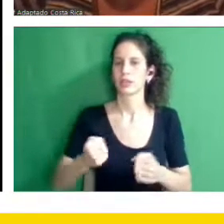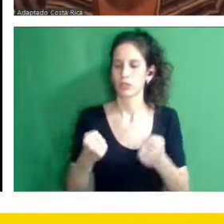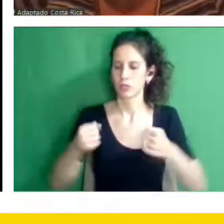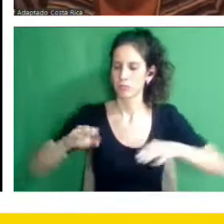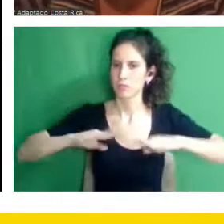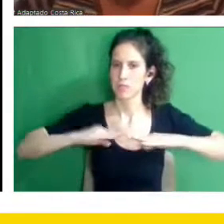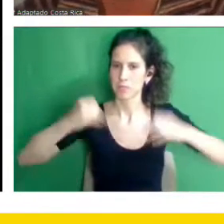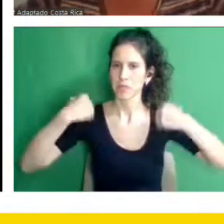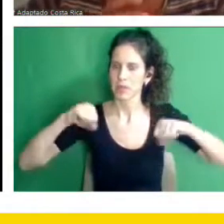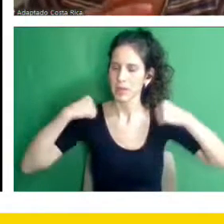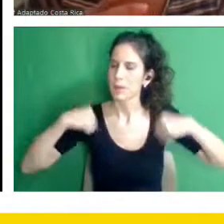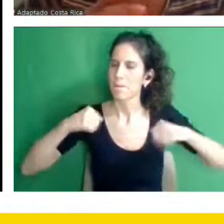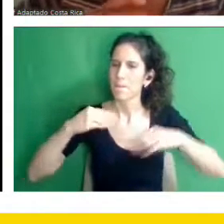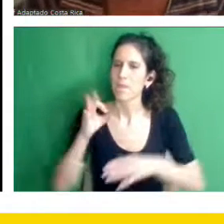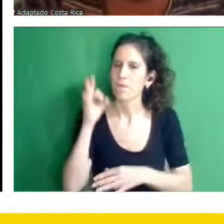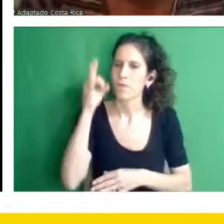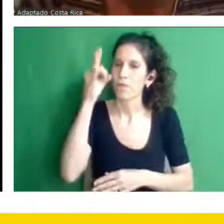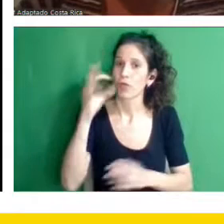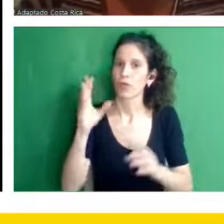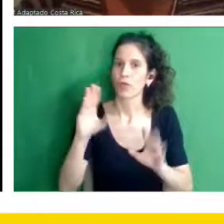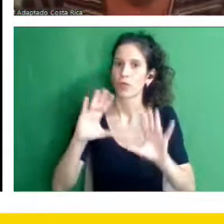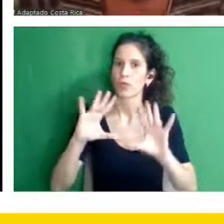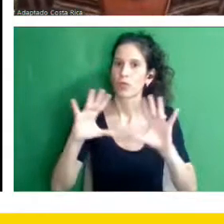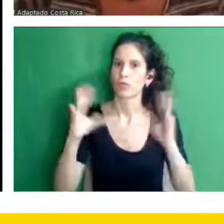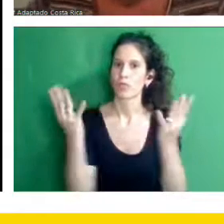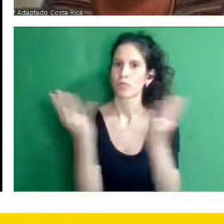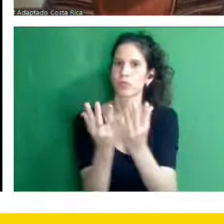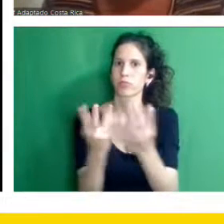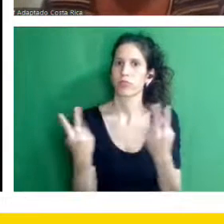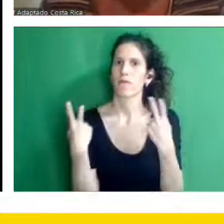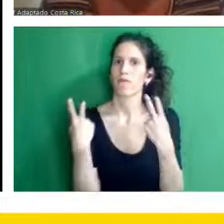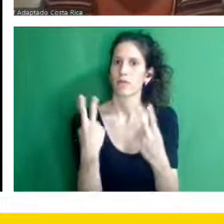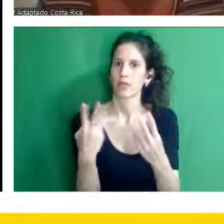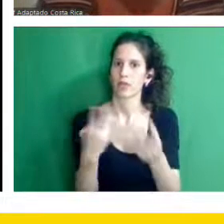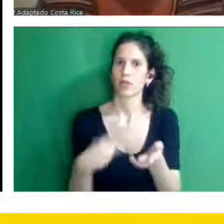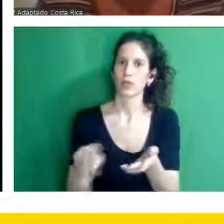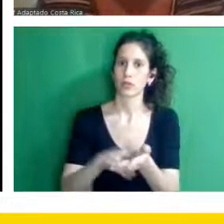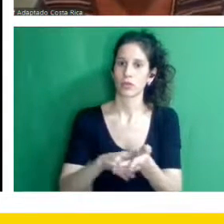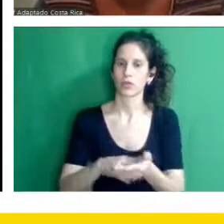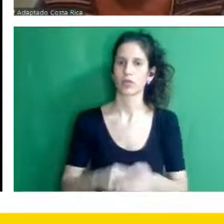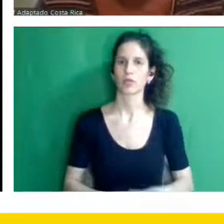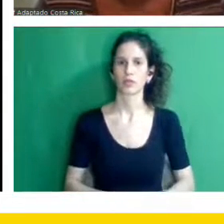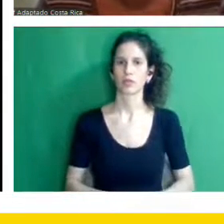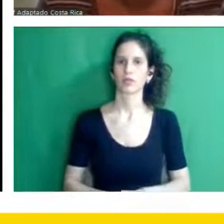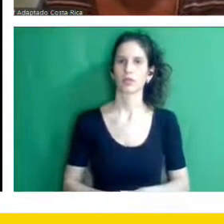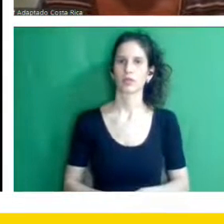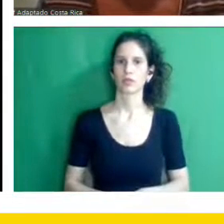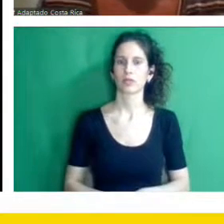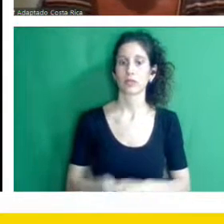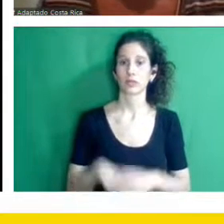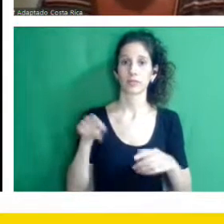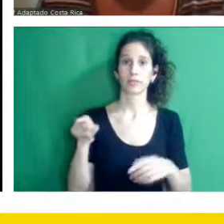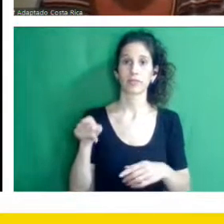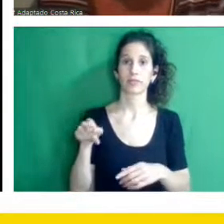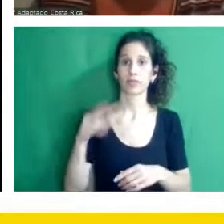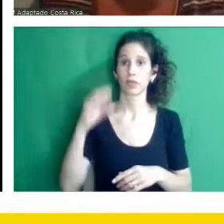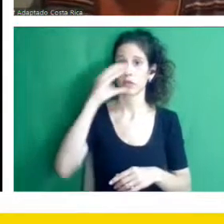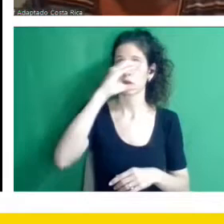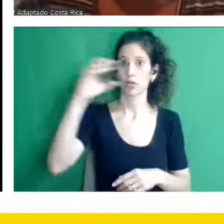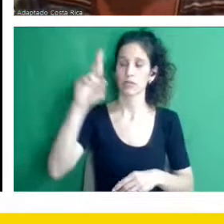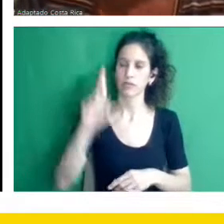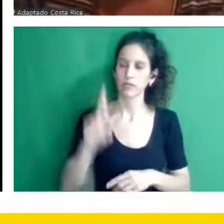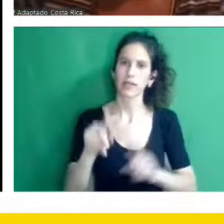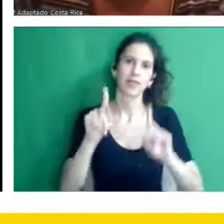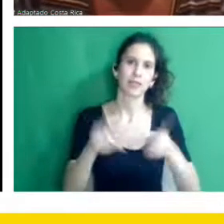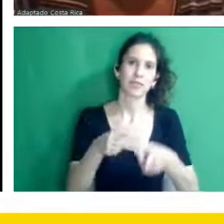es que además, tanto en Costa Rica como en el resto del mundo, porque además tenemos muy buenos amigos argentinos que